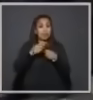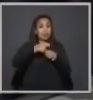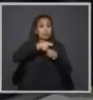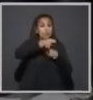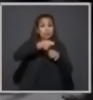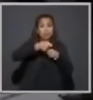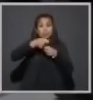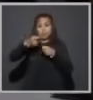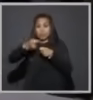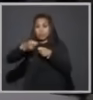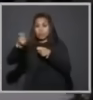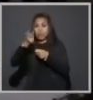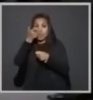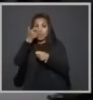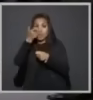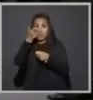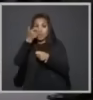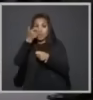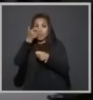México.